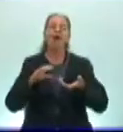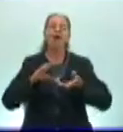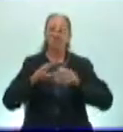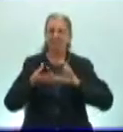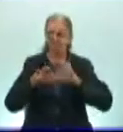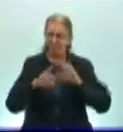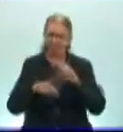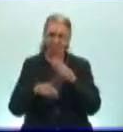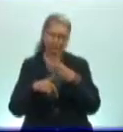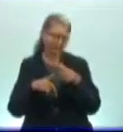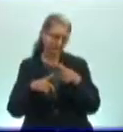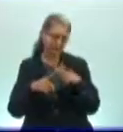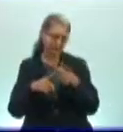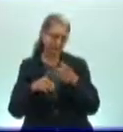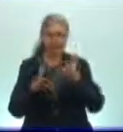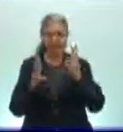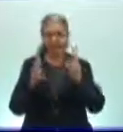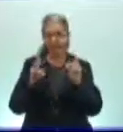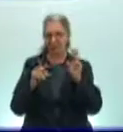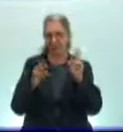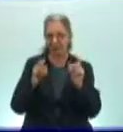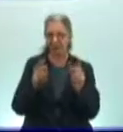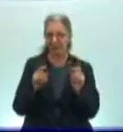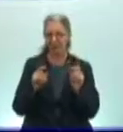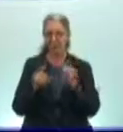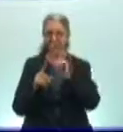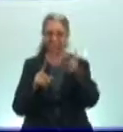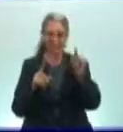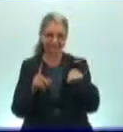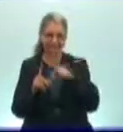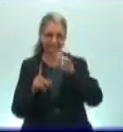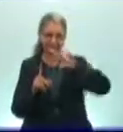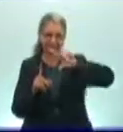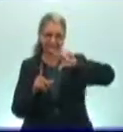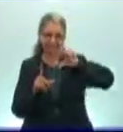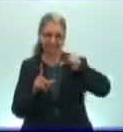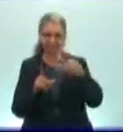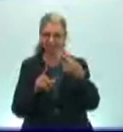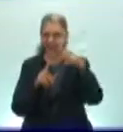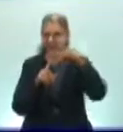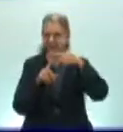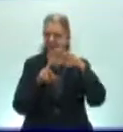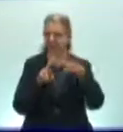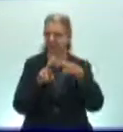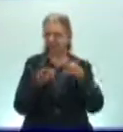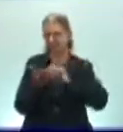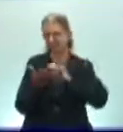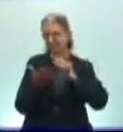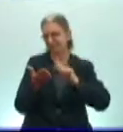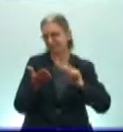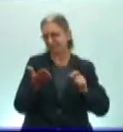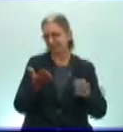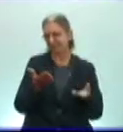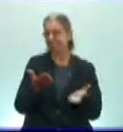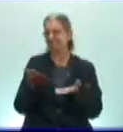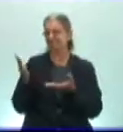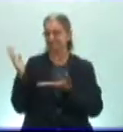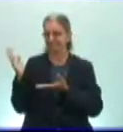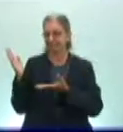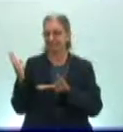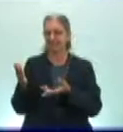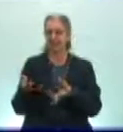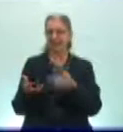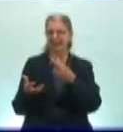calcular la longitud de una circunferencia. Entonces copiemos el tema de la clase de hoy.